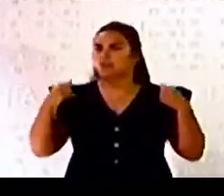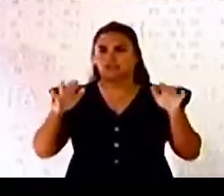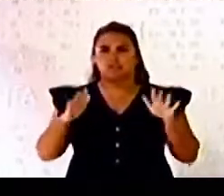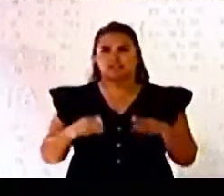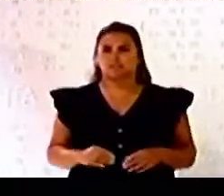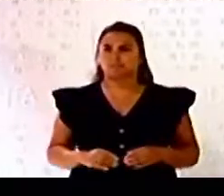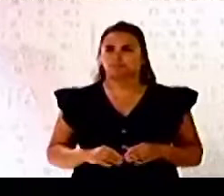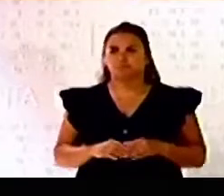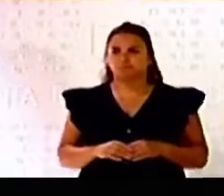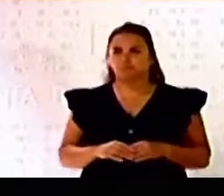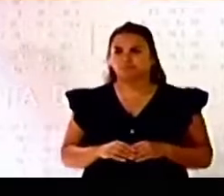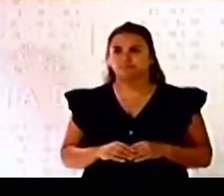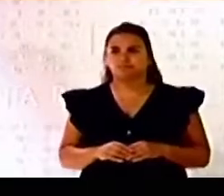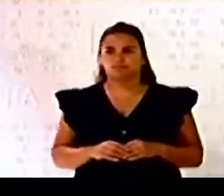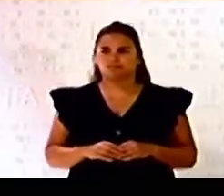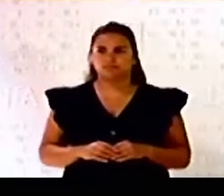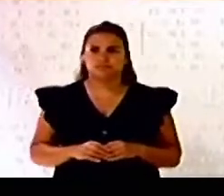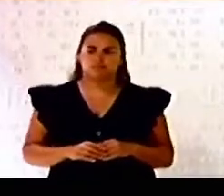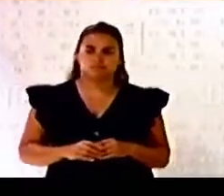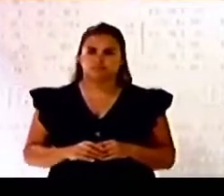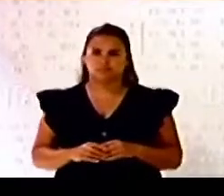realizar.